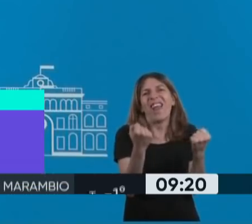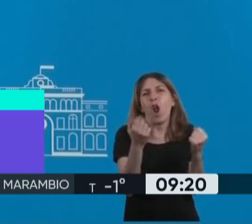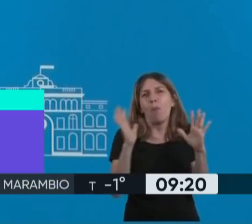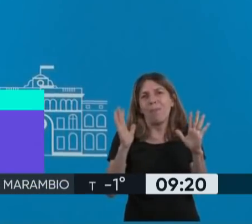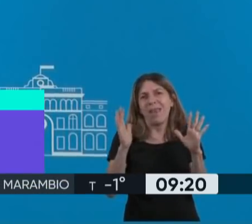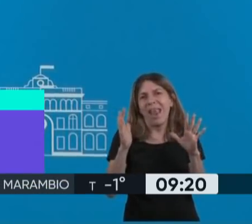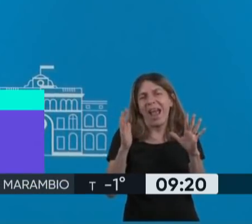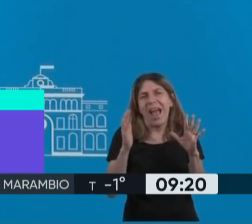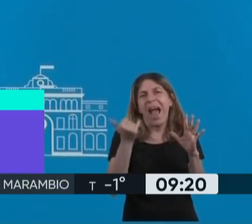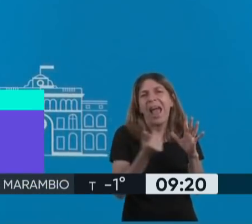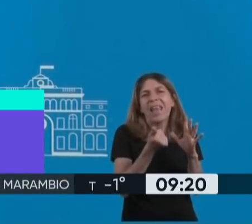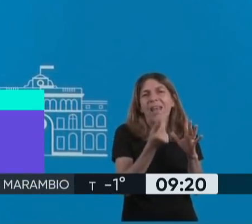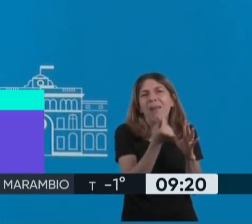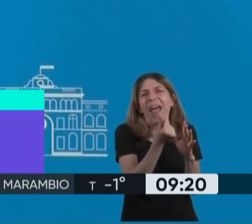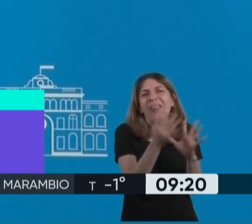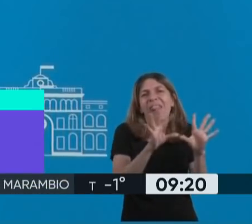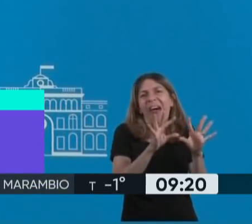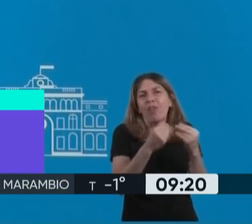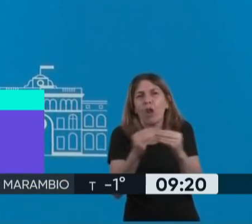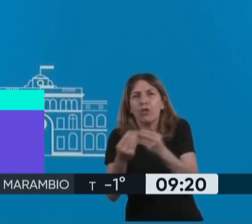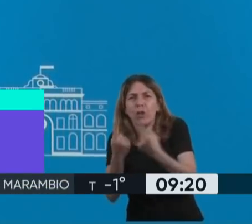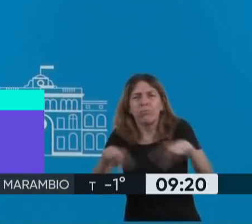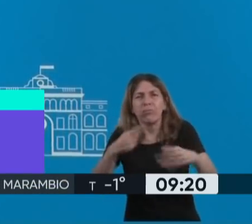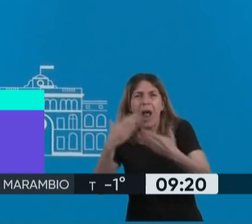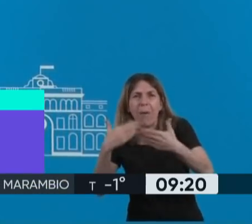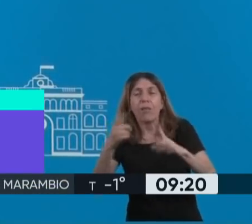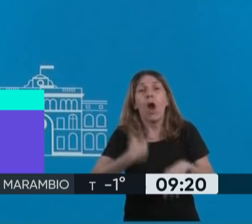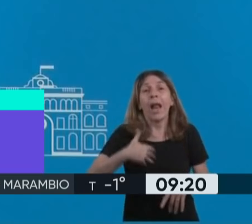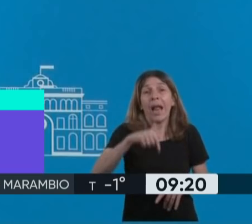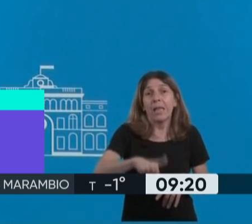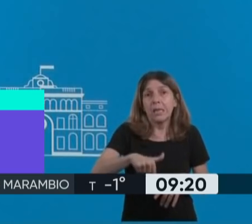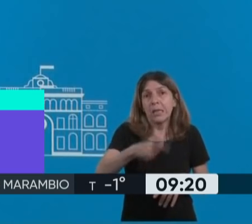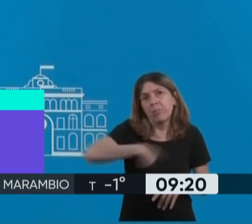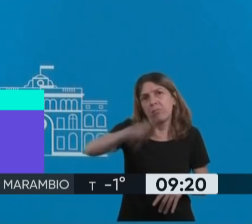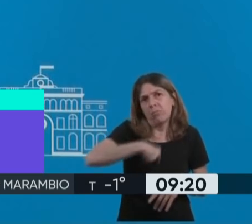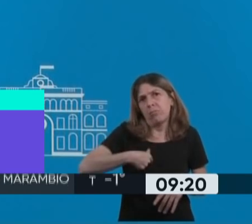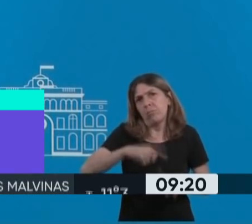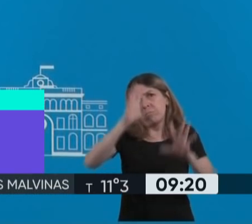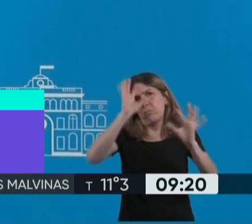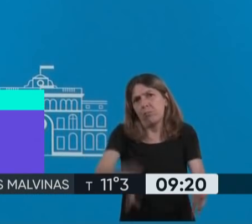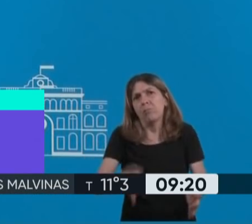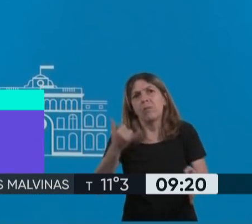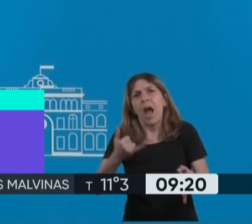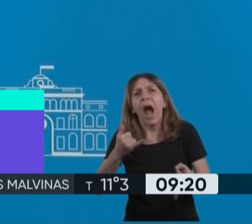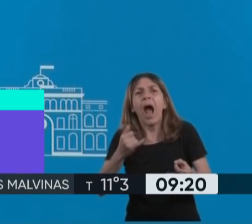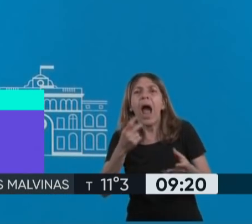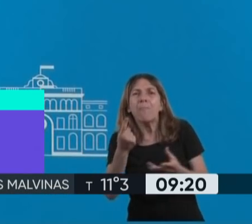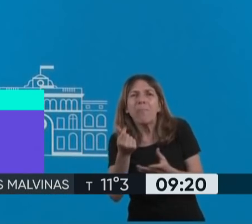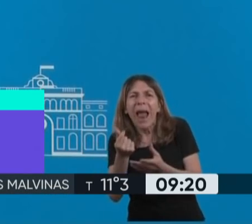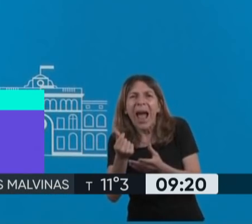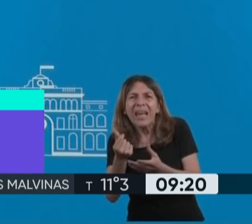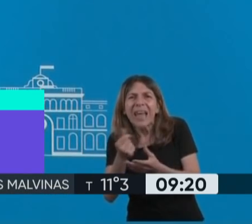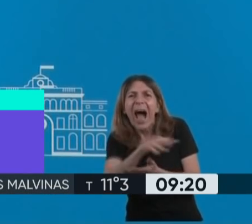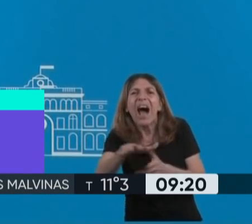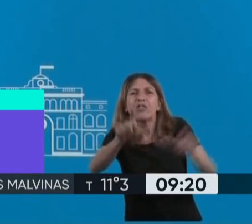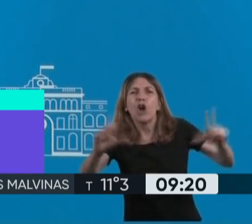muy concretas, que son lo que en este momento se está discutiendo. Argentina tiene muy claro que no va a llevar adelante ningún tipo de ajuste y que en ese sentido el